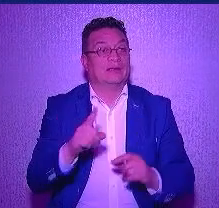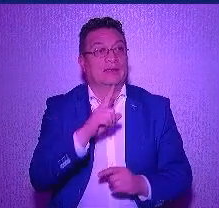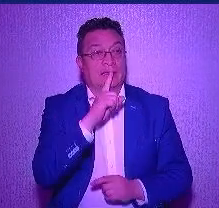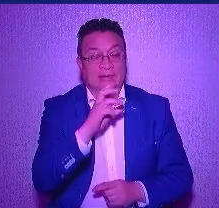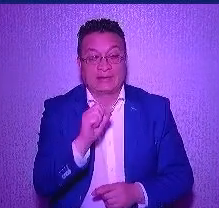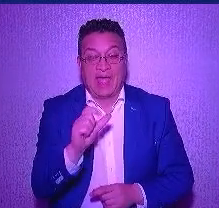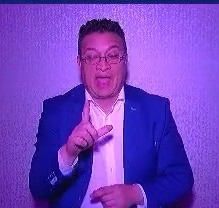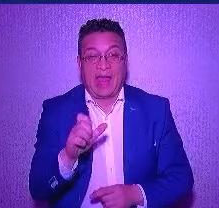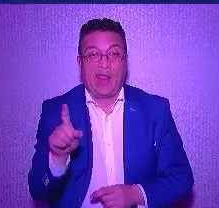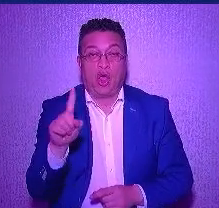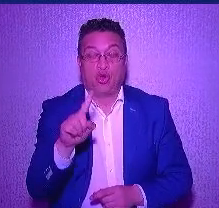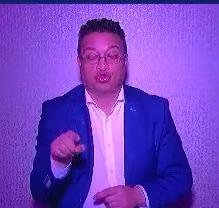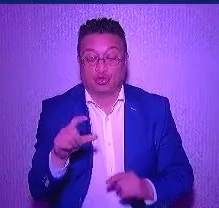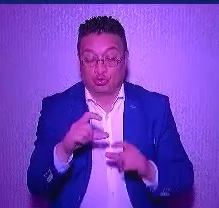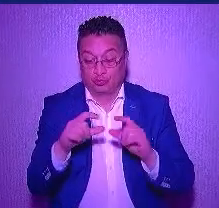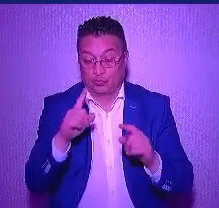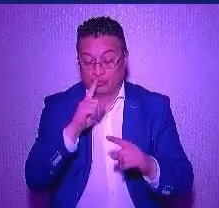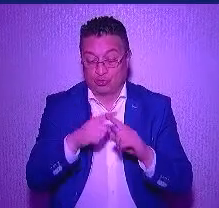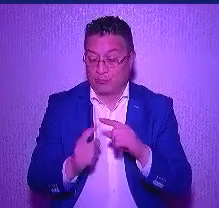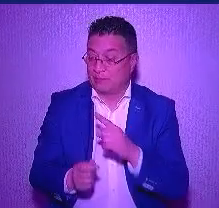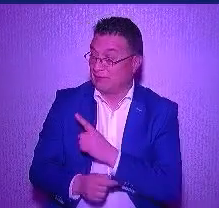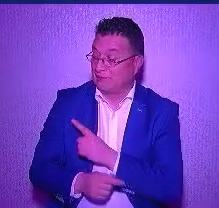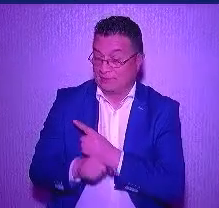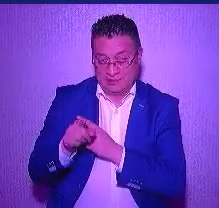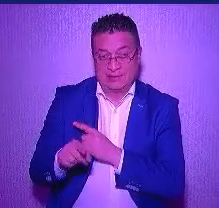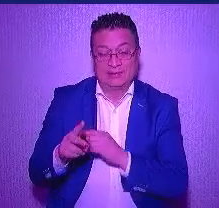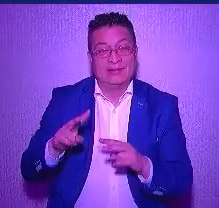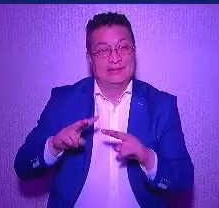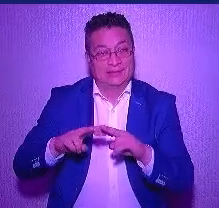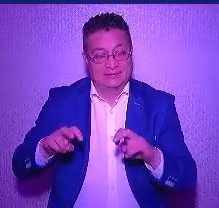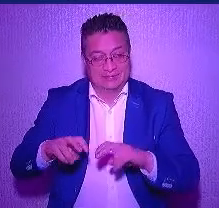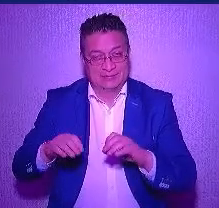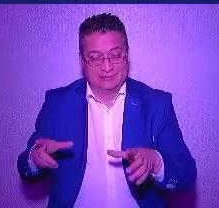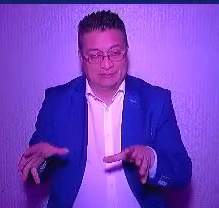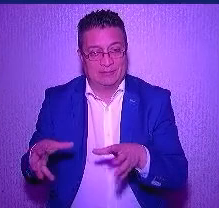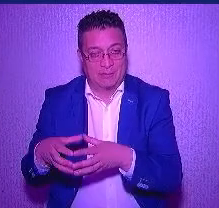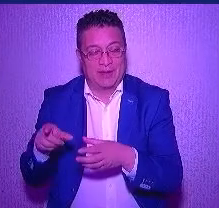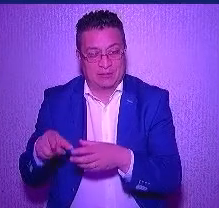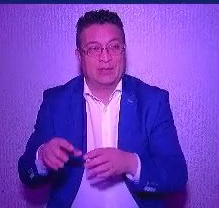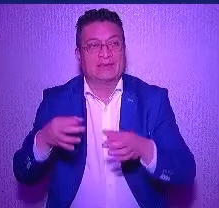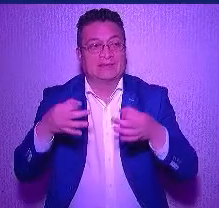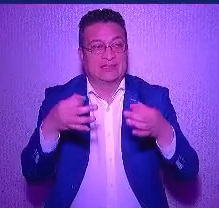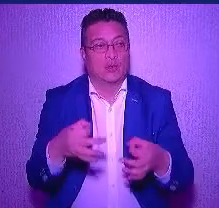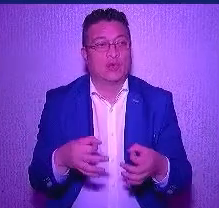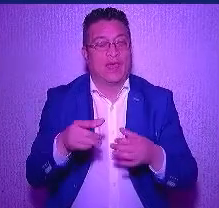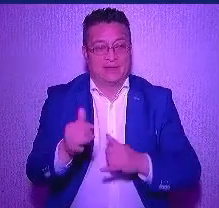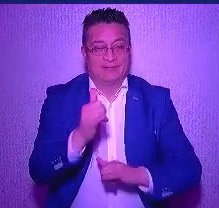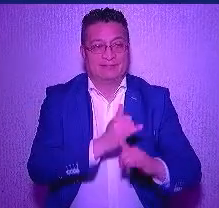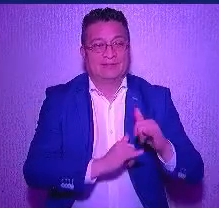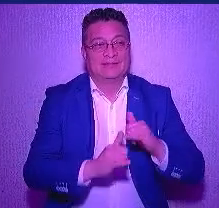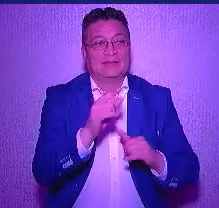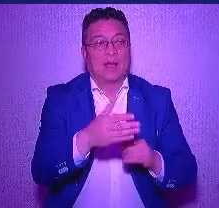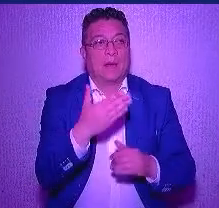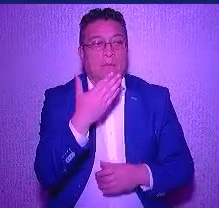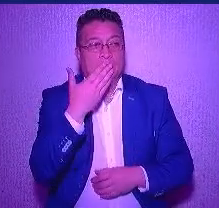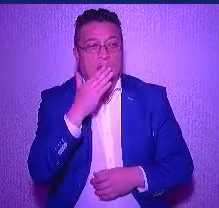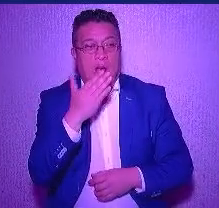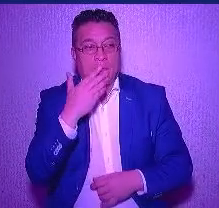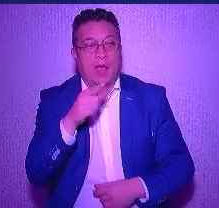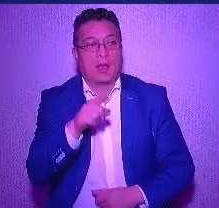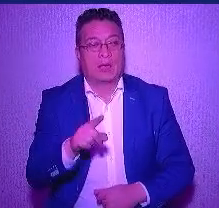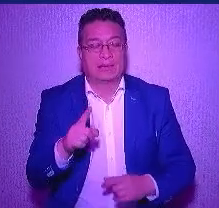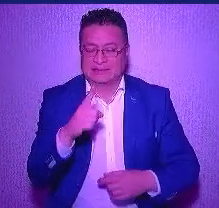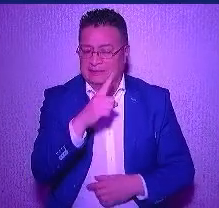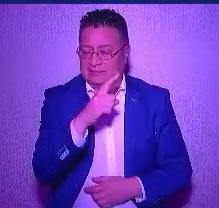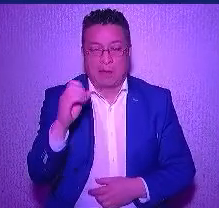es nuestra área de investigación y desarrollo de ciberseguridad es nuestro equipo de especialistas absolutamente